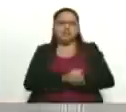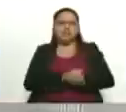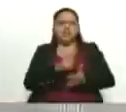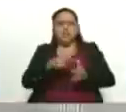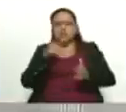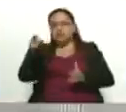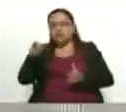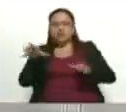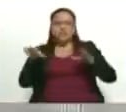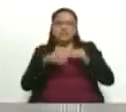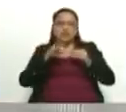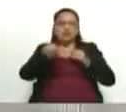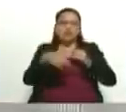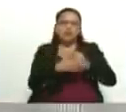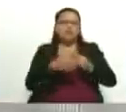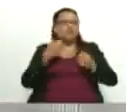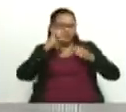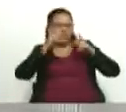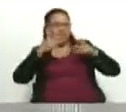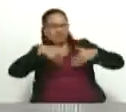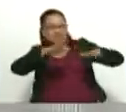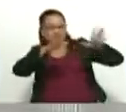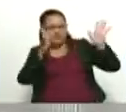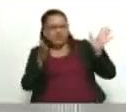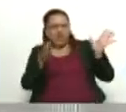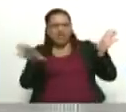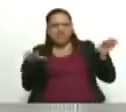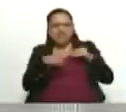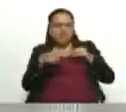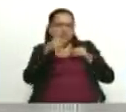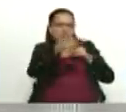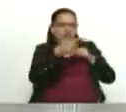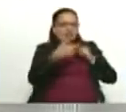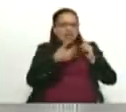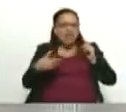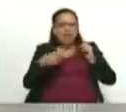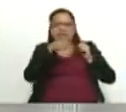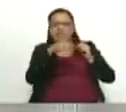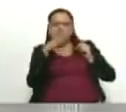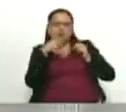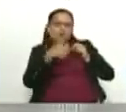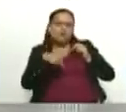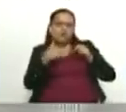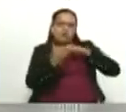a Guaidó. Reconozcan a quienes a ustedes les dé la gana, ese no es nuestro problema.